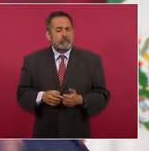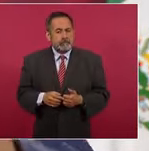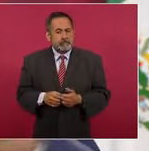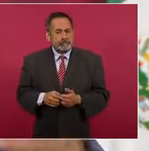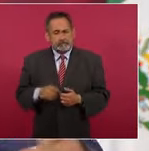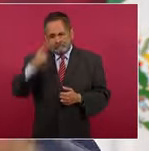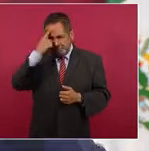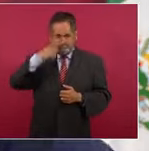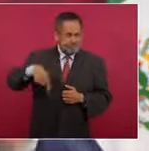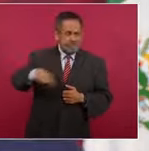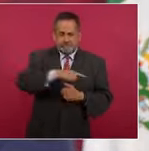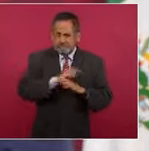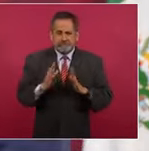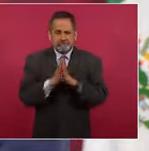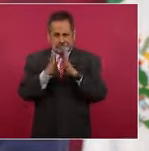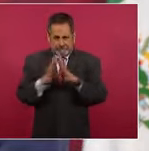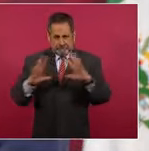para lograr entre todos